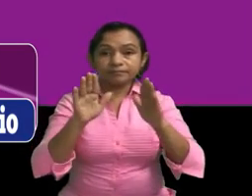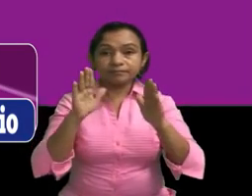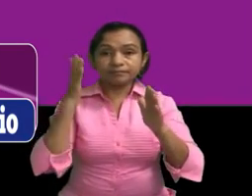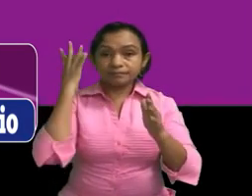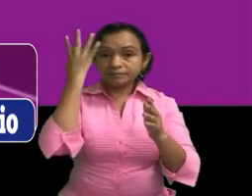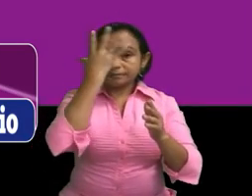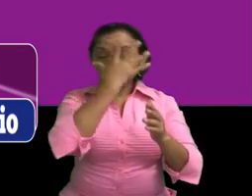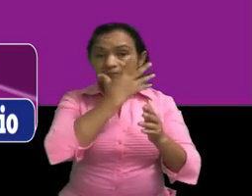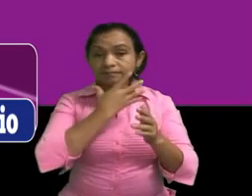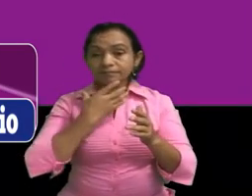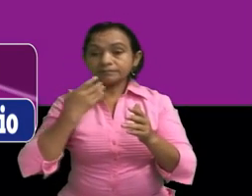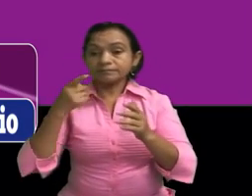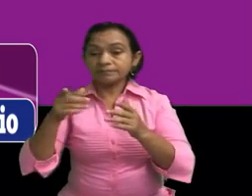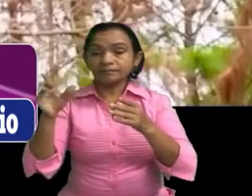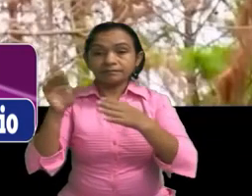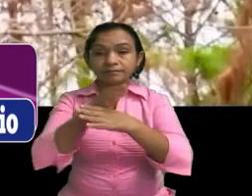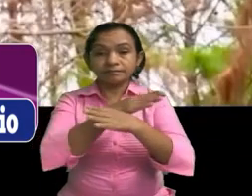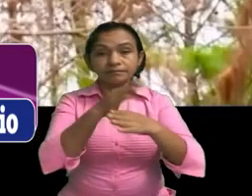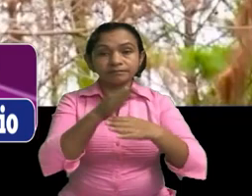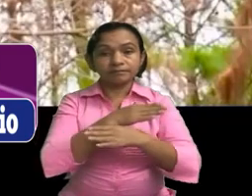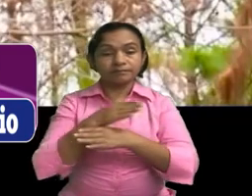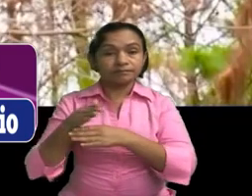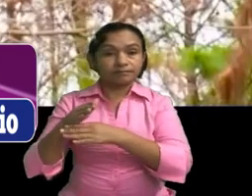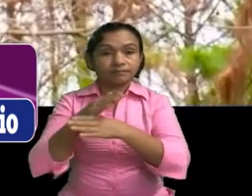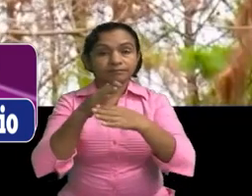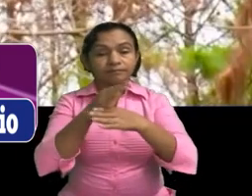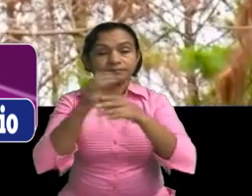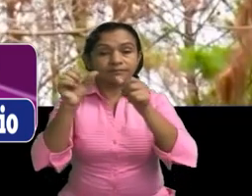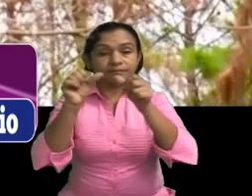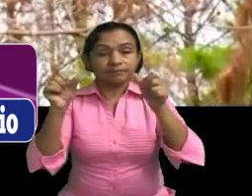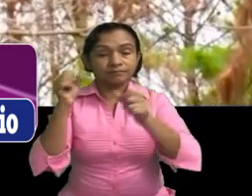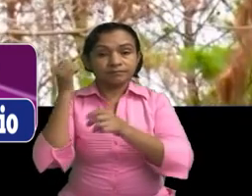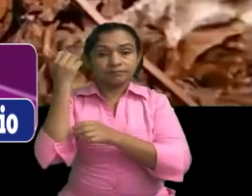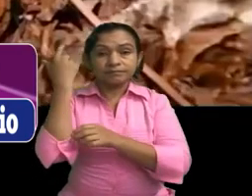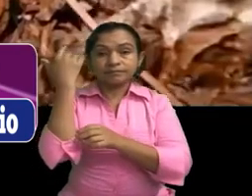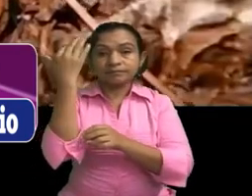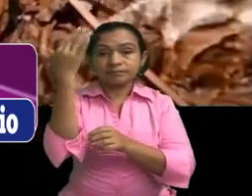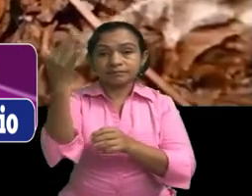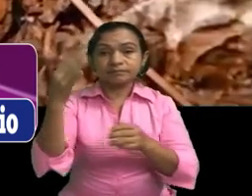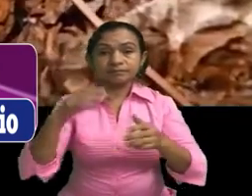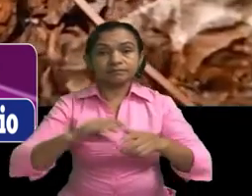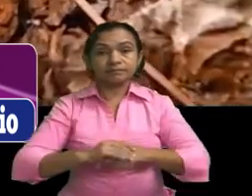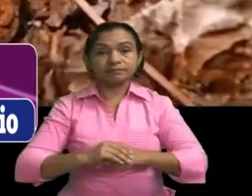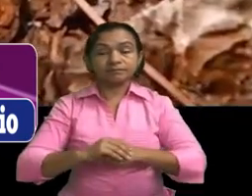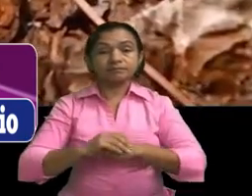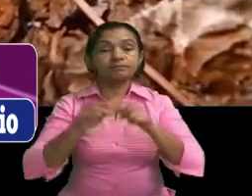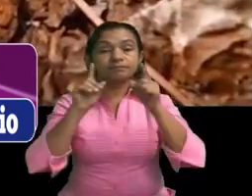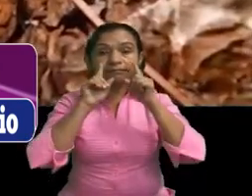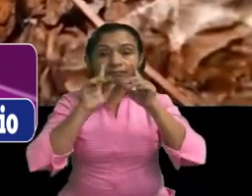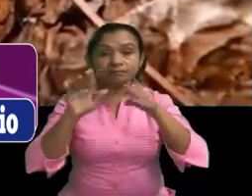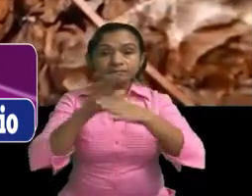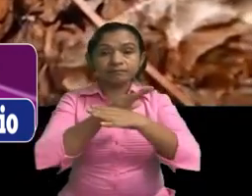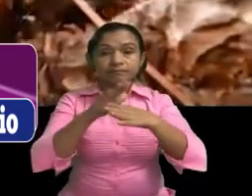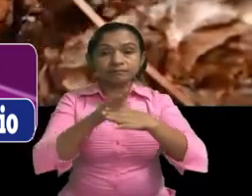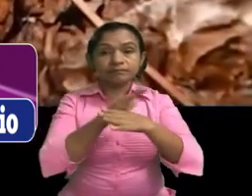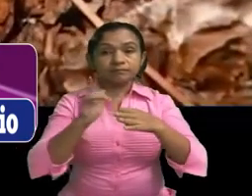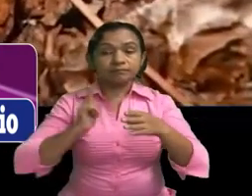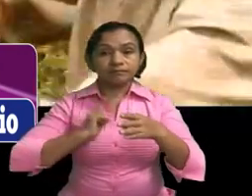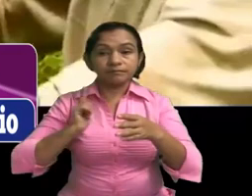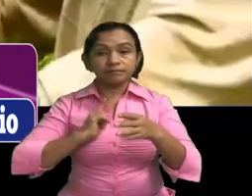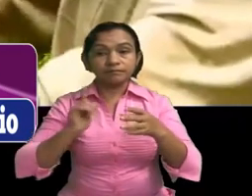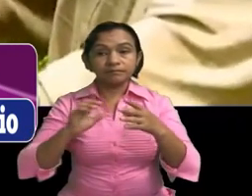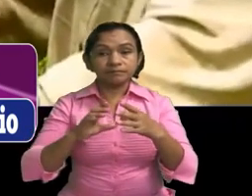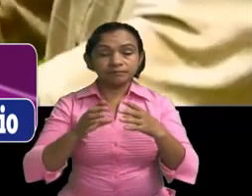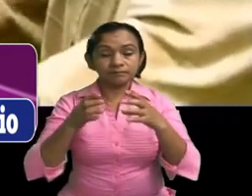hermosa biosfera, donde hay una diversidad también de distintas áreas protegidas, porque por eso es que